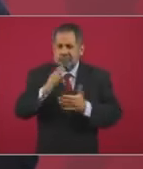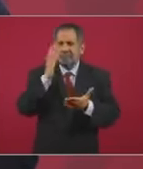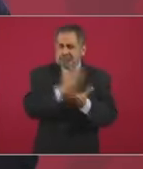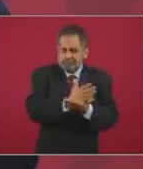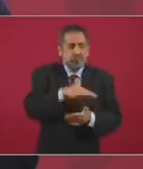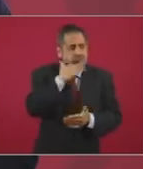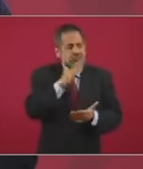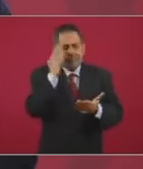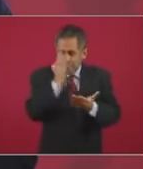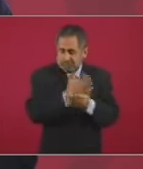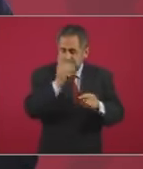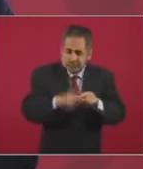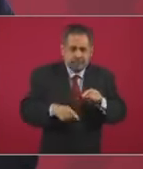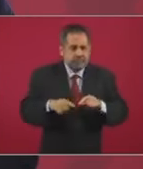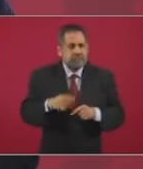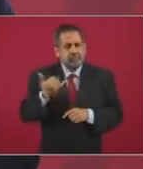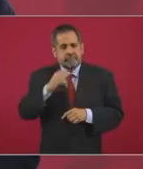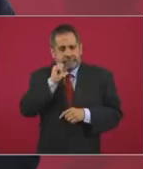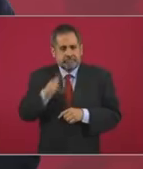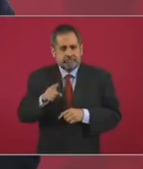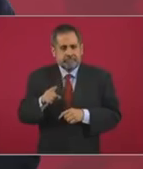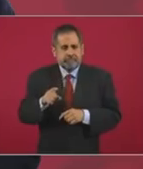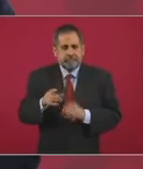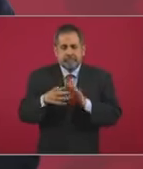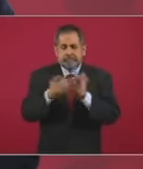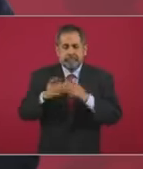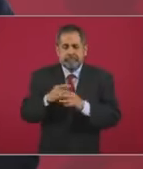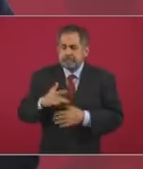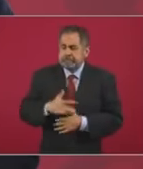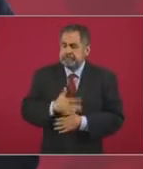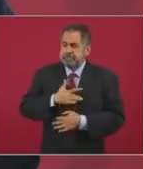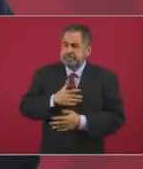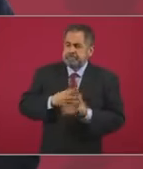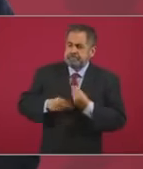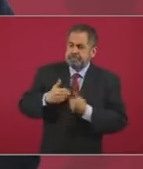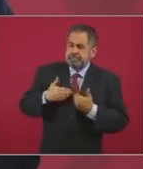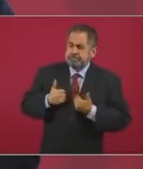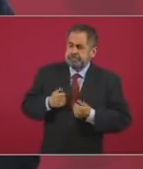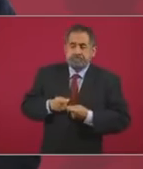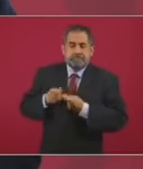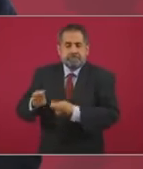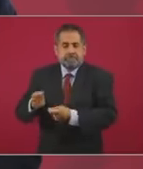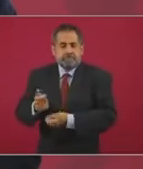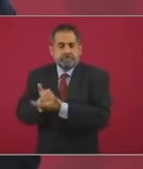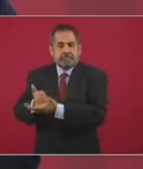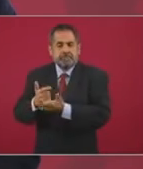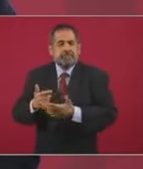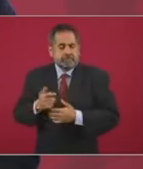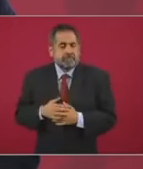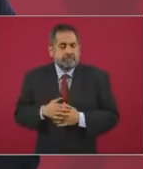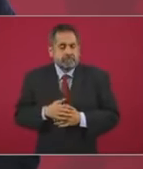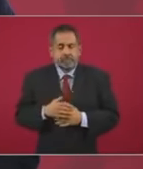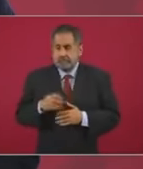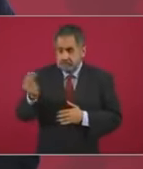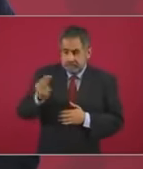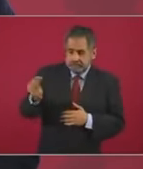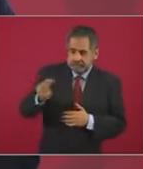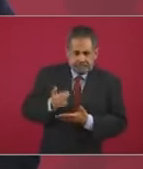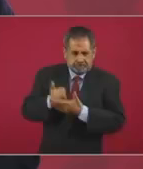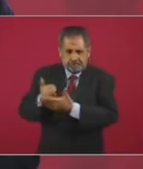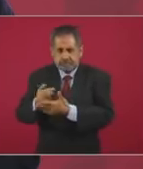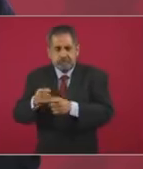y que se actúe con humanismo. Es decir, que se ayude al necesitado,